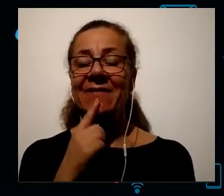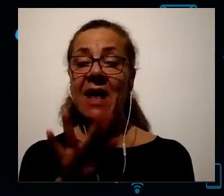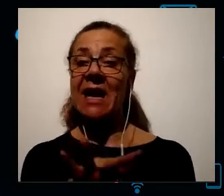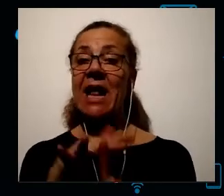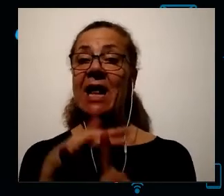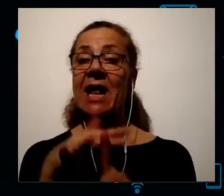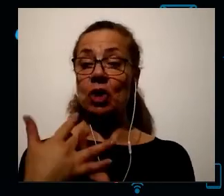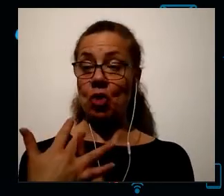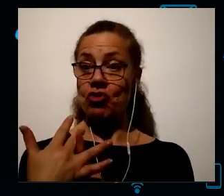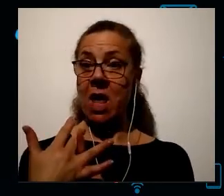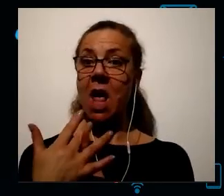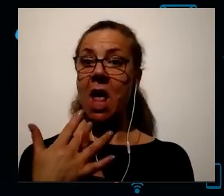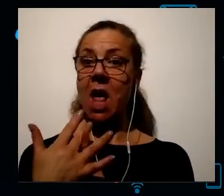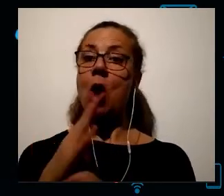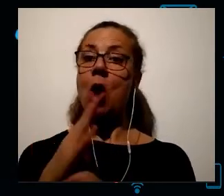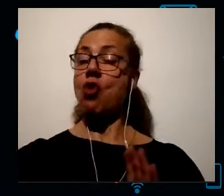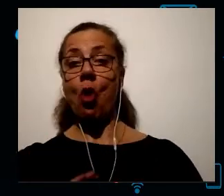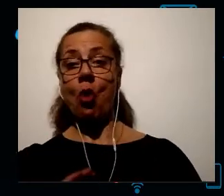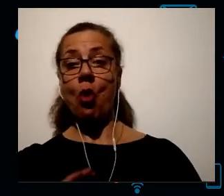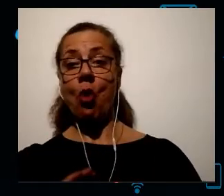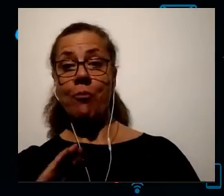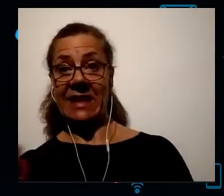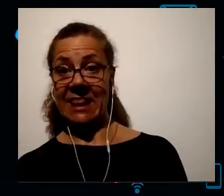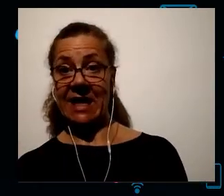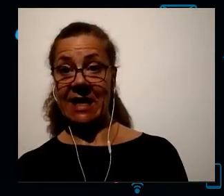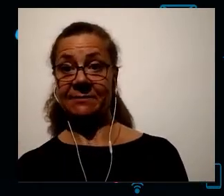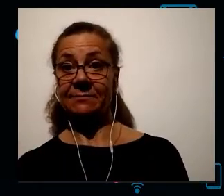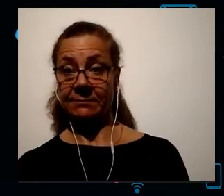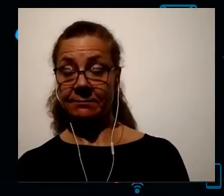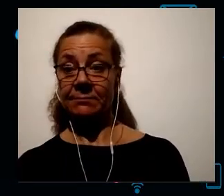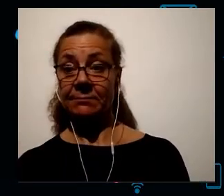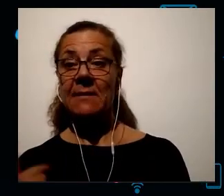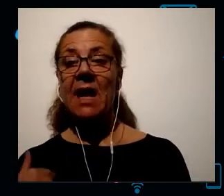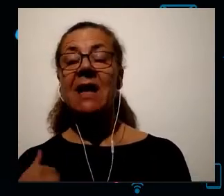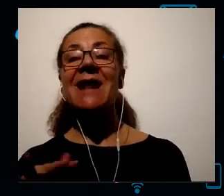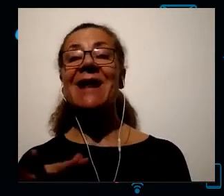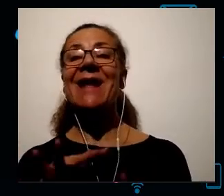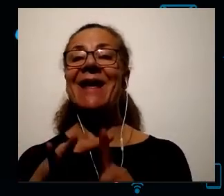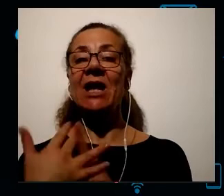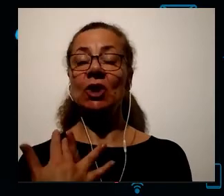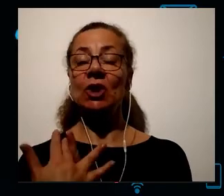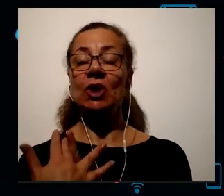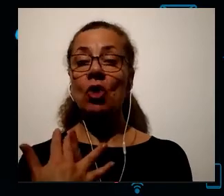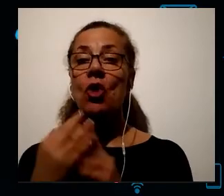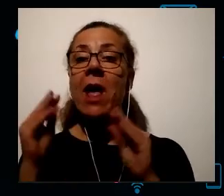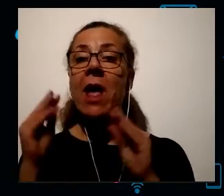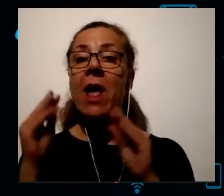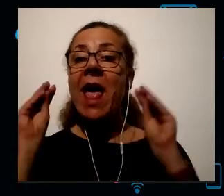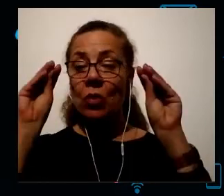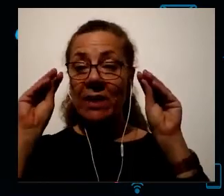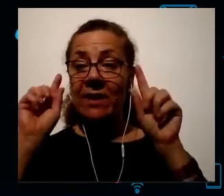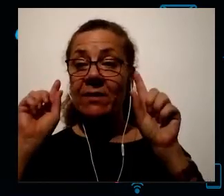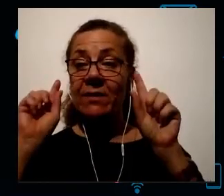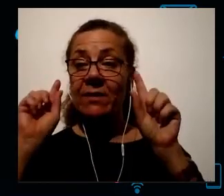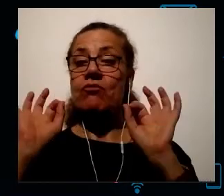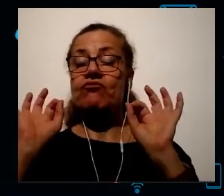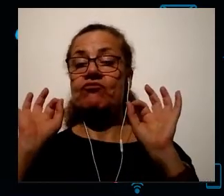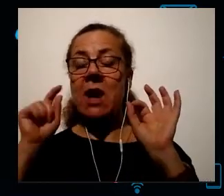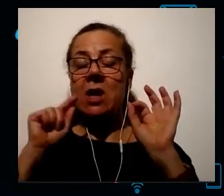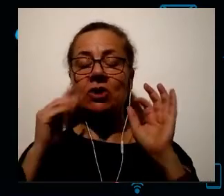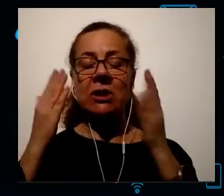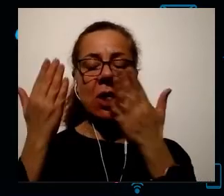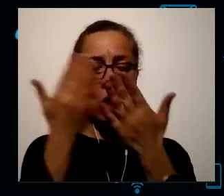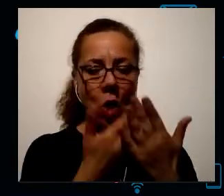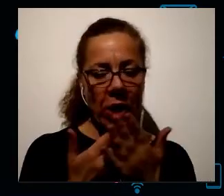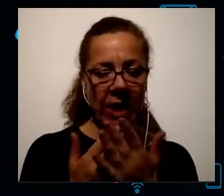competencias uno piensa de una manera natural casi en ellos en el entorno educativo formal los colegios en los institutos en las escuelas